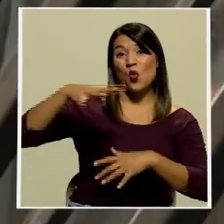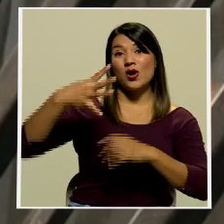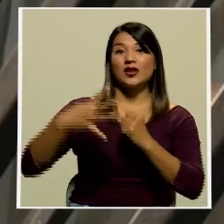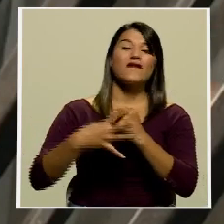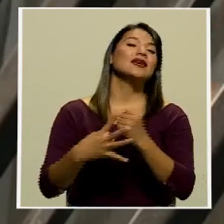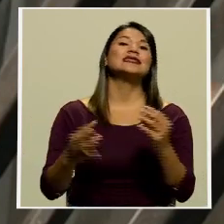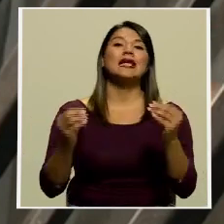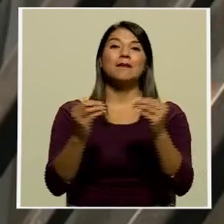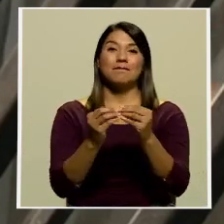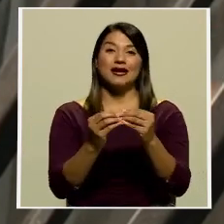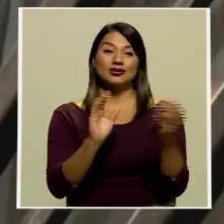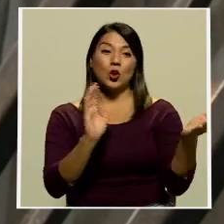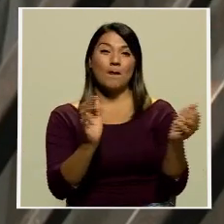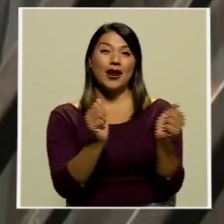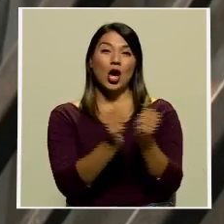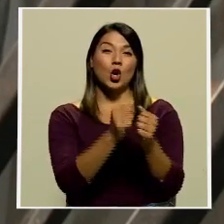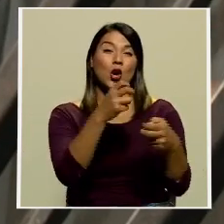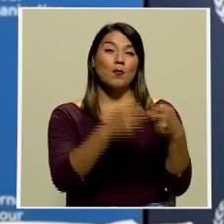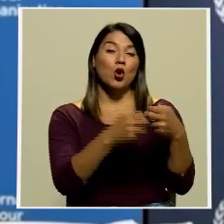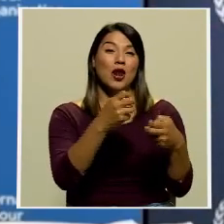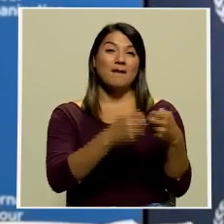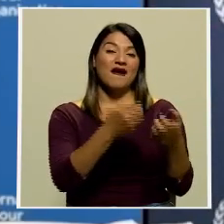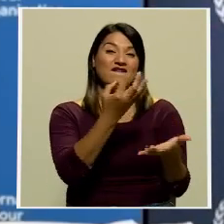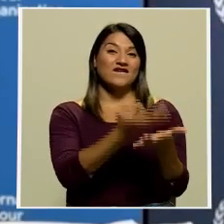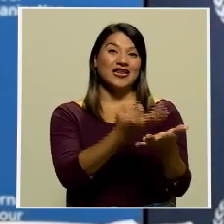crisis financiera de 2009.